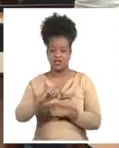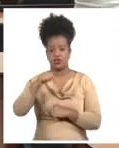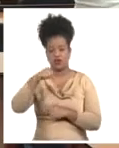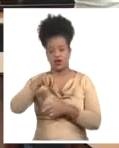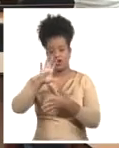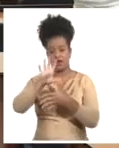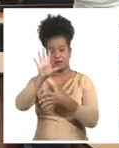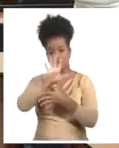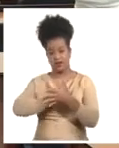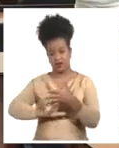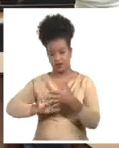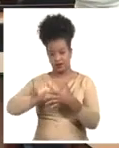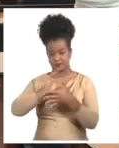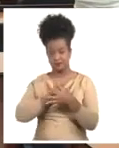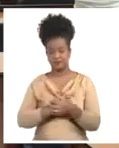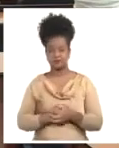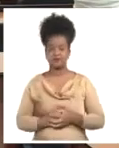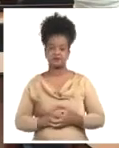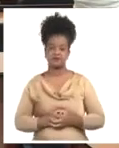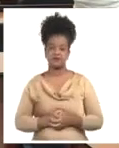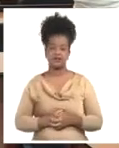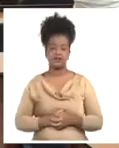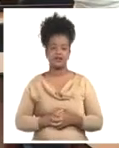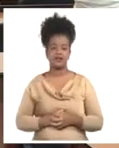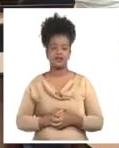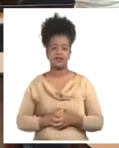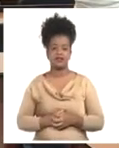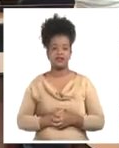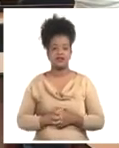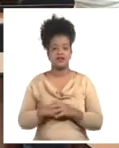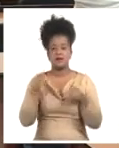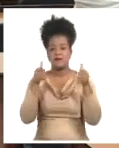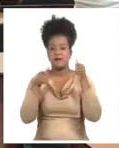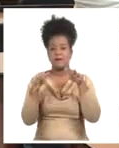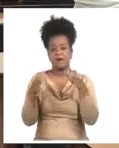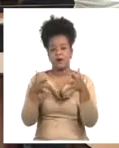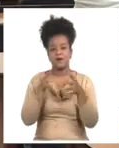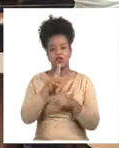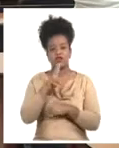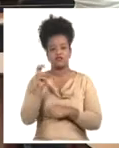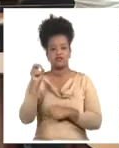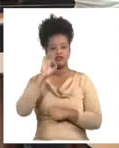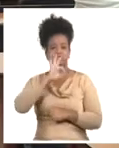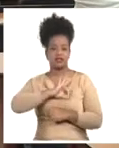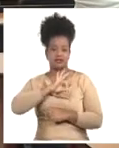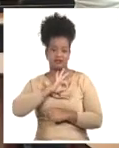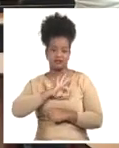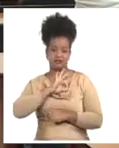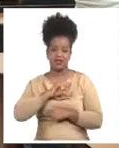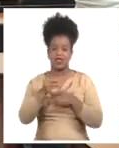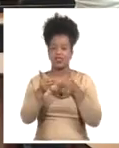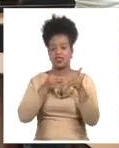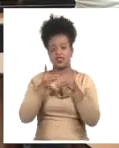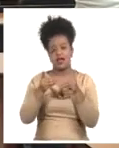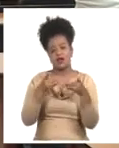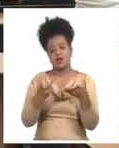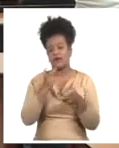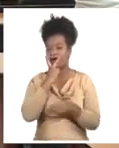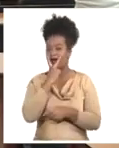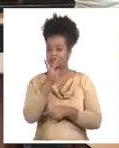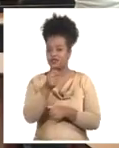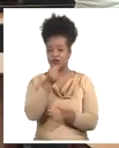de las Américas, donde se dan cita más de 200 delegados y dialogan, por supuesto, sobre las atenciones a